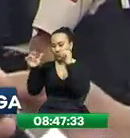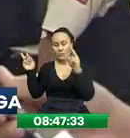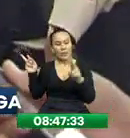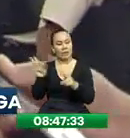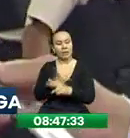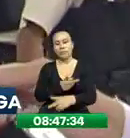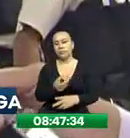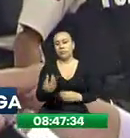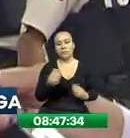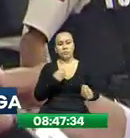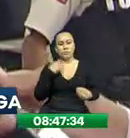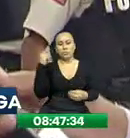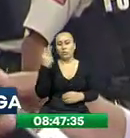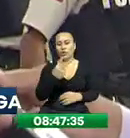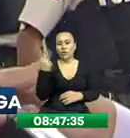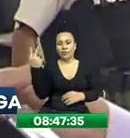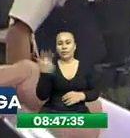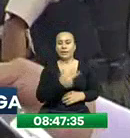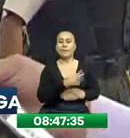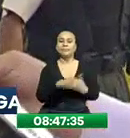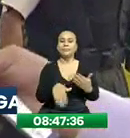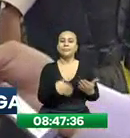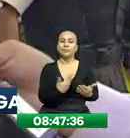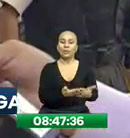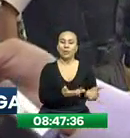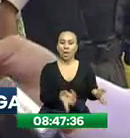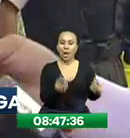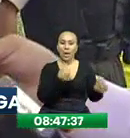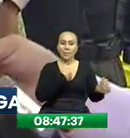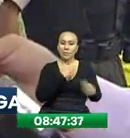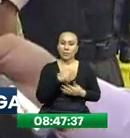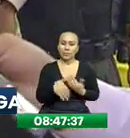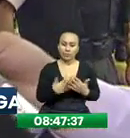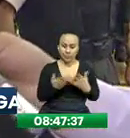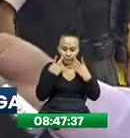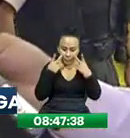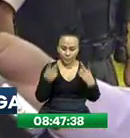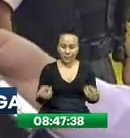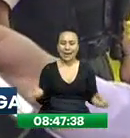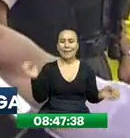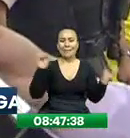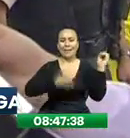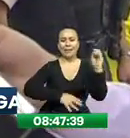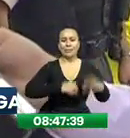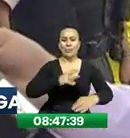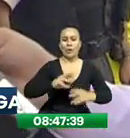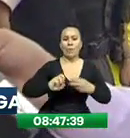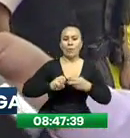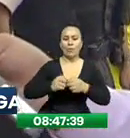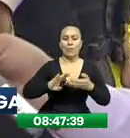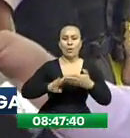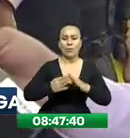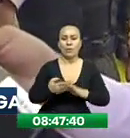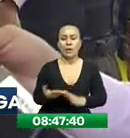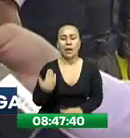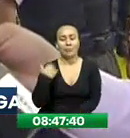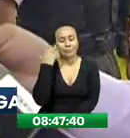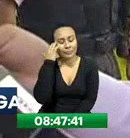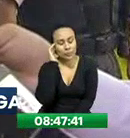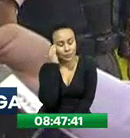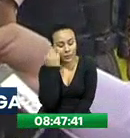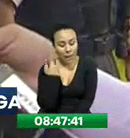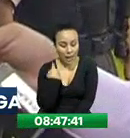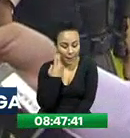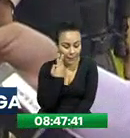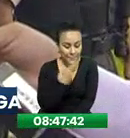promedio de dos o tres. Como usted ve, el asunto de la basura también es un problema comunitario. La gente misma del sector